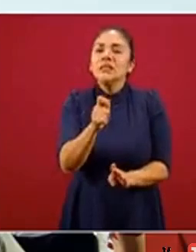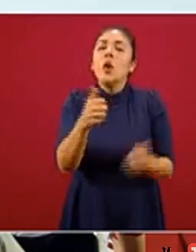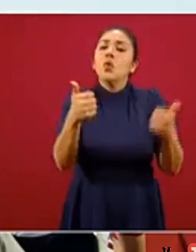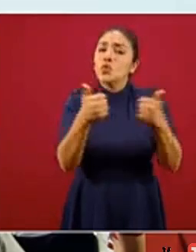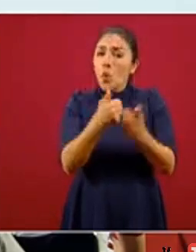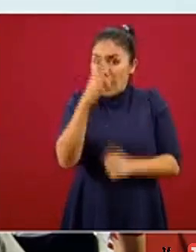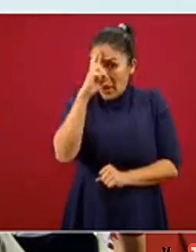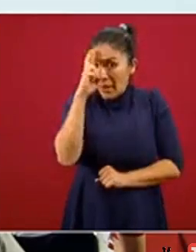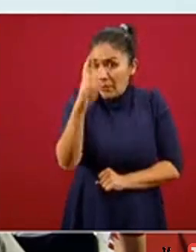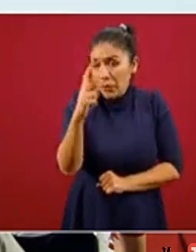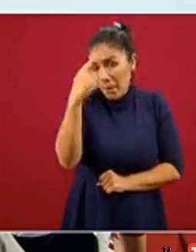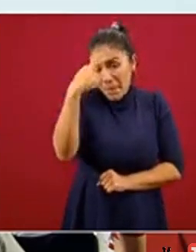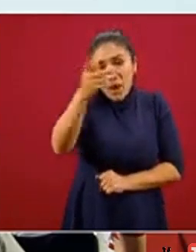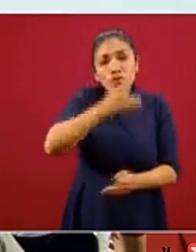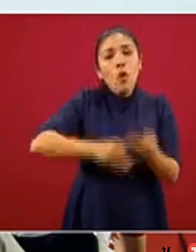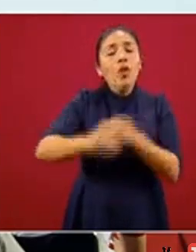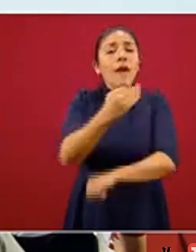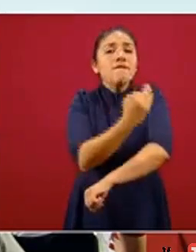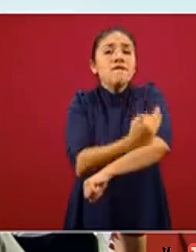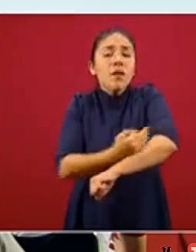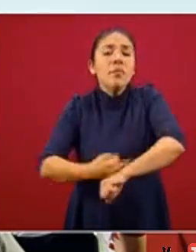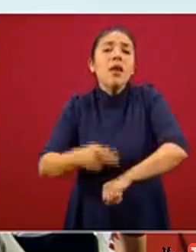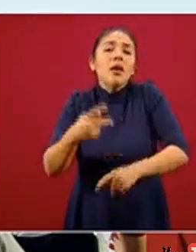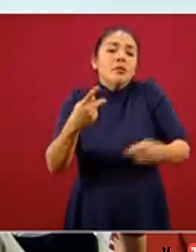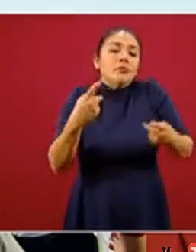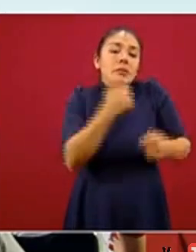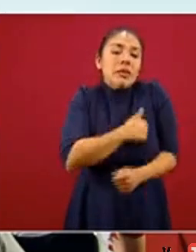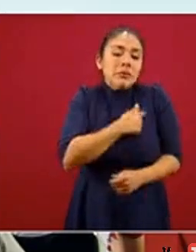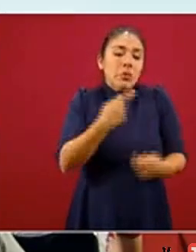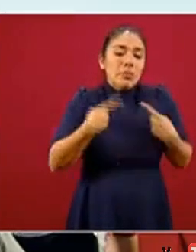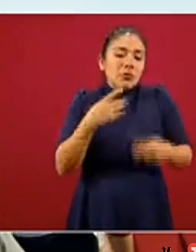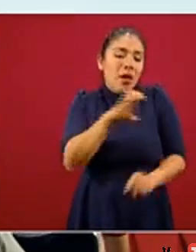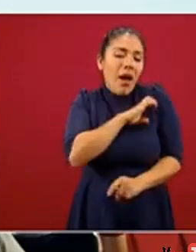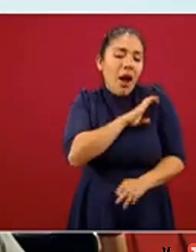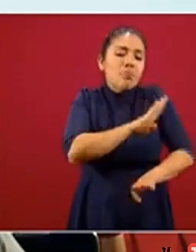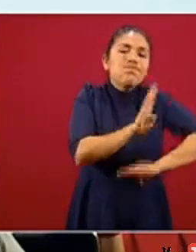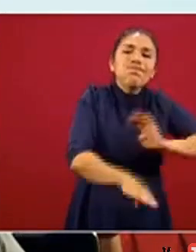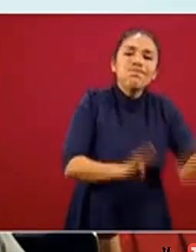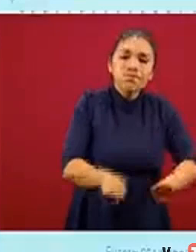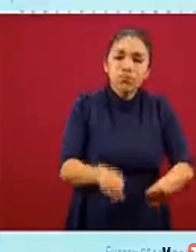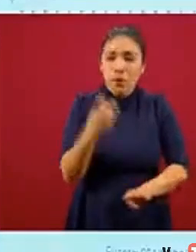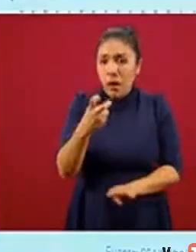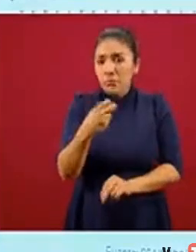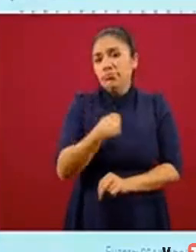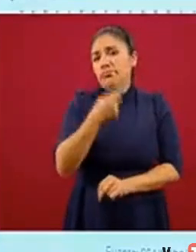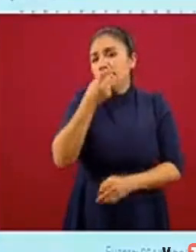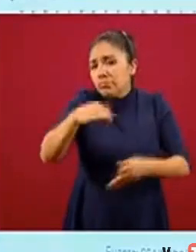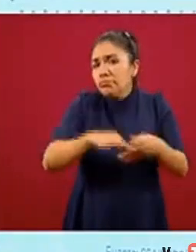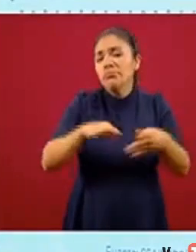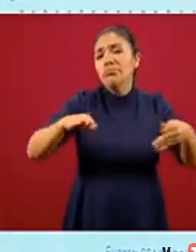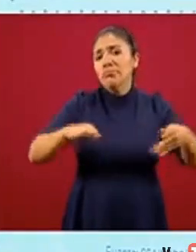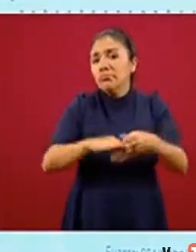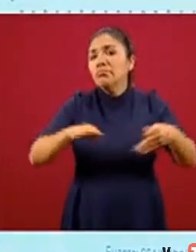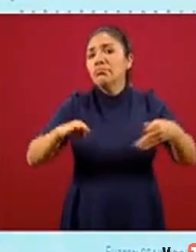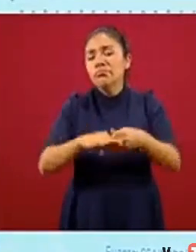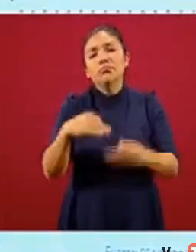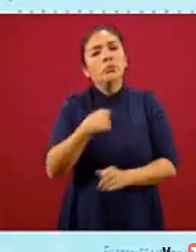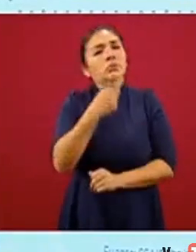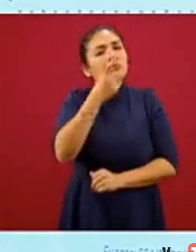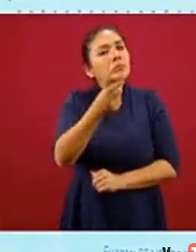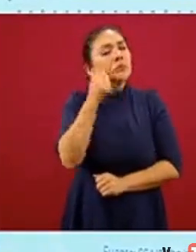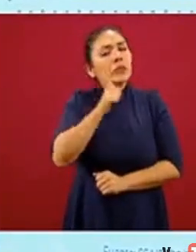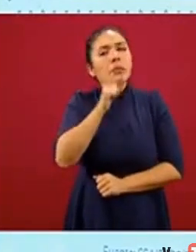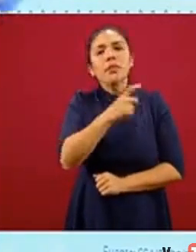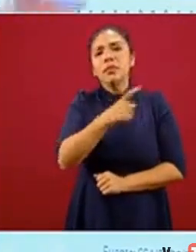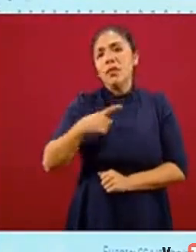respeto para las familias que han perdido un ser querido. Eso lo vamos a estar recordando y pido a que siempre lo tengamos en